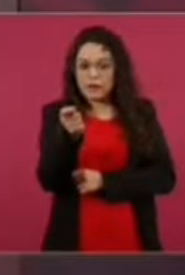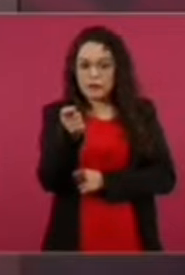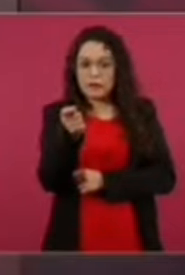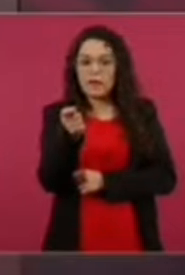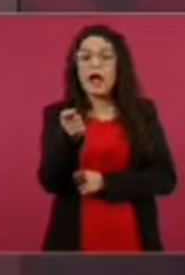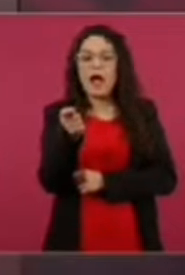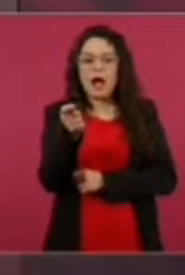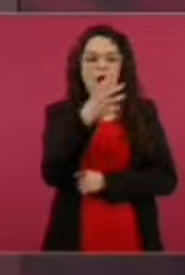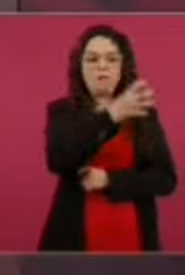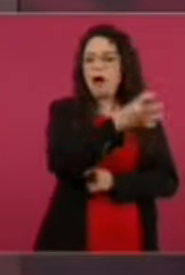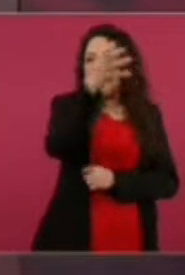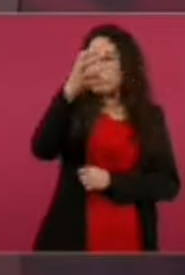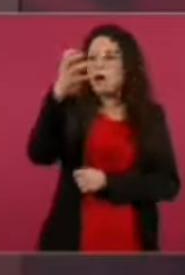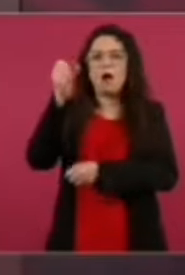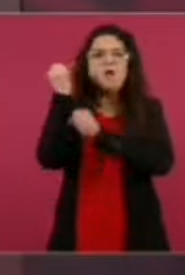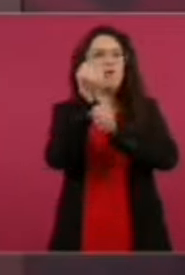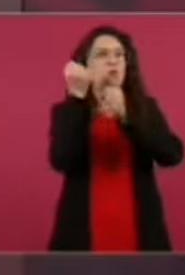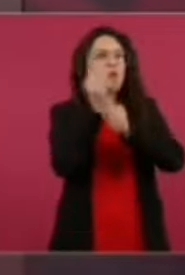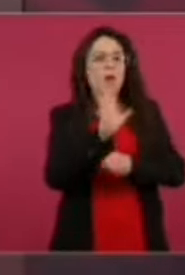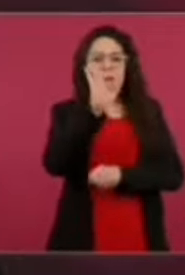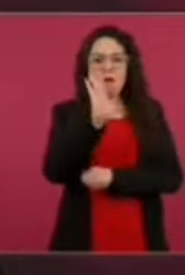de nadie.